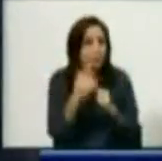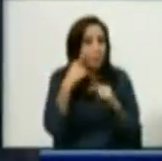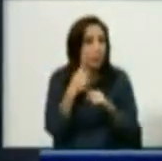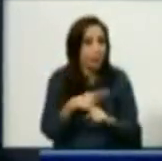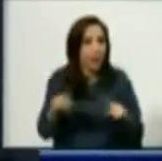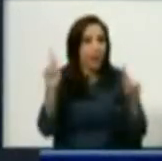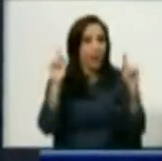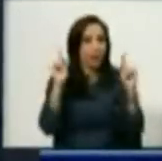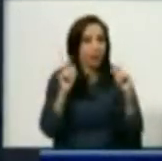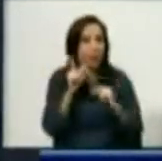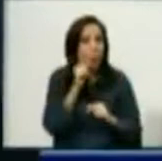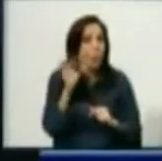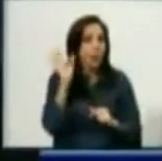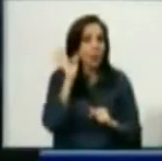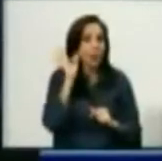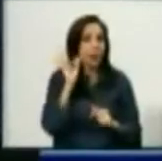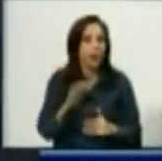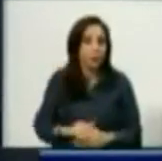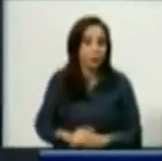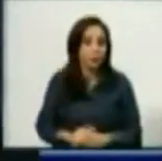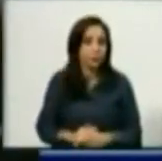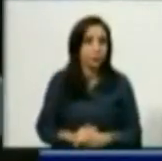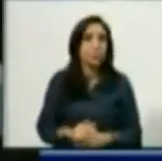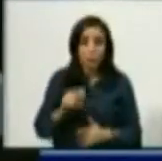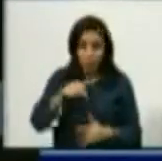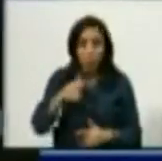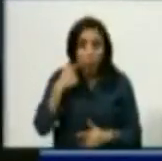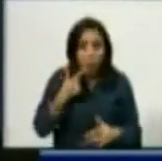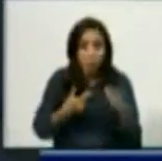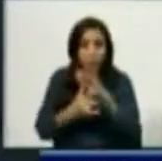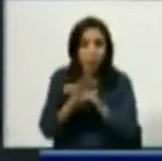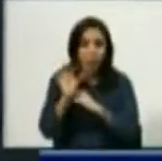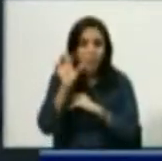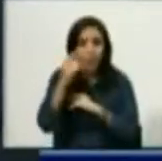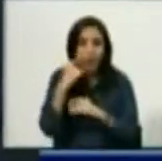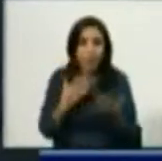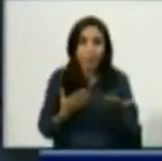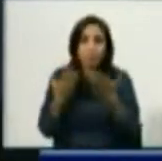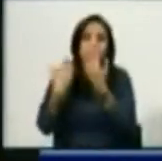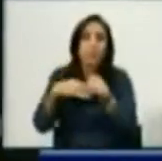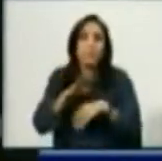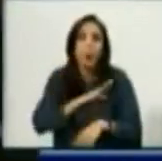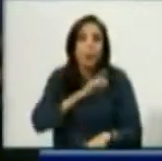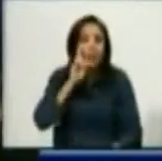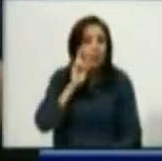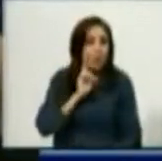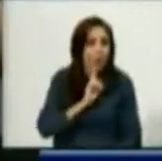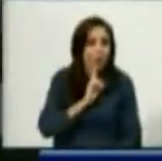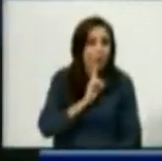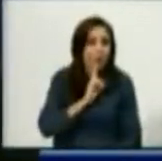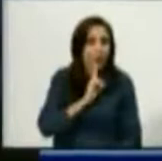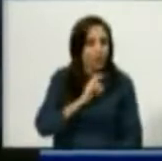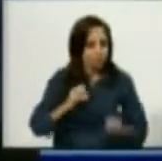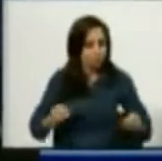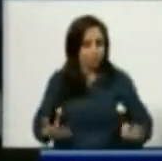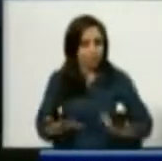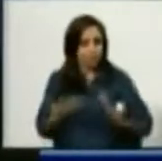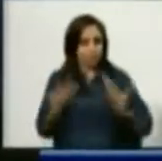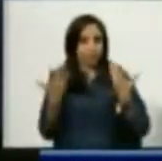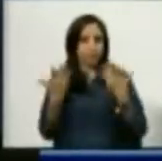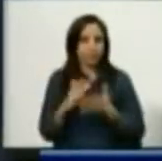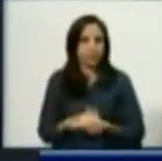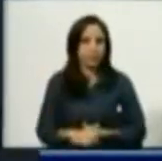hombres y mujeres hoy sí tenemos patria es la tuya Bolívar es la que tú comenzaste a labrar